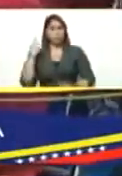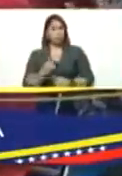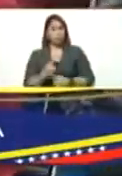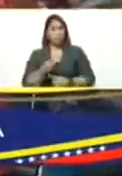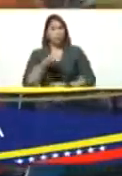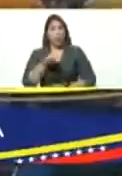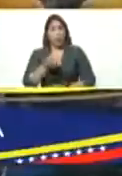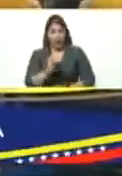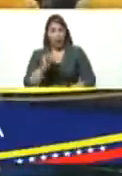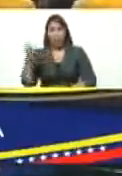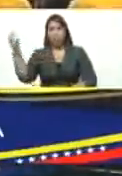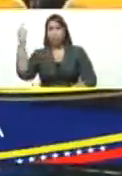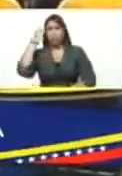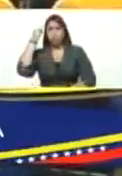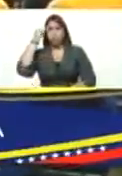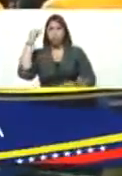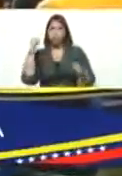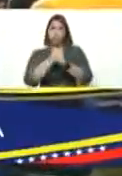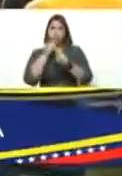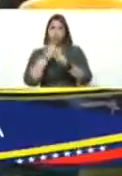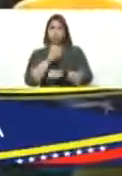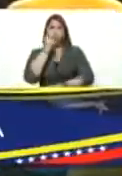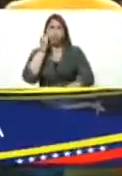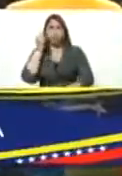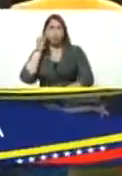mente de la clase obrera.